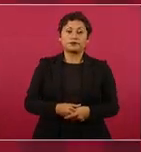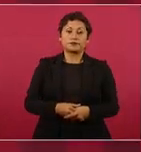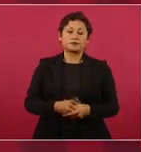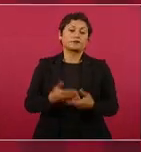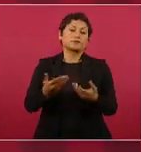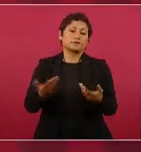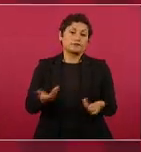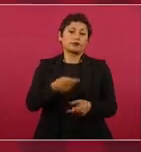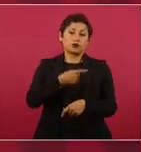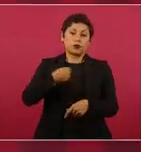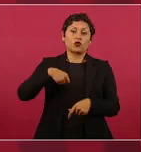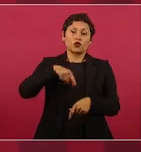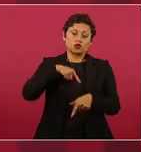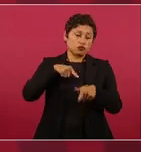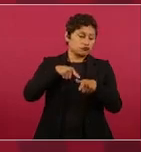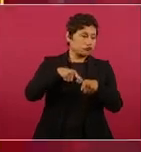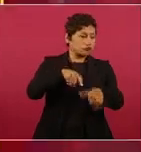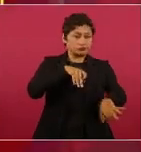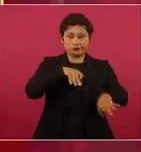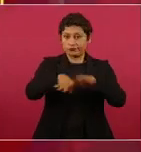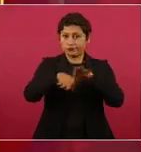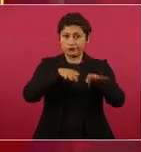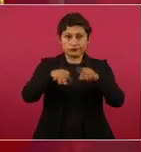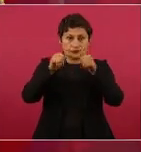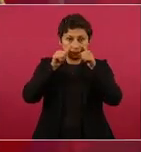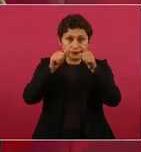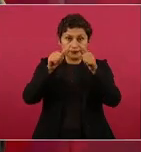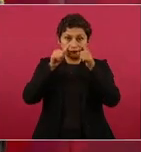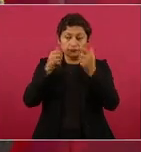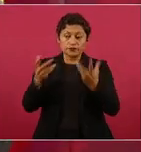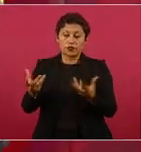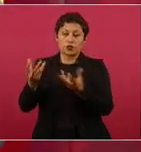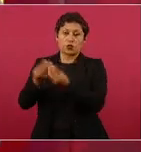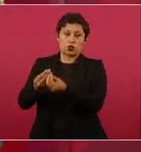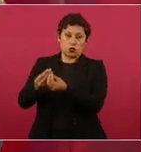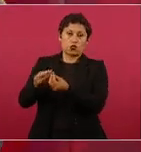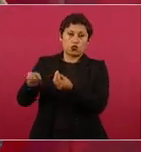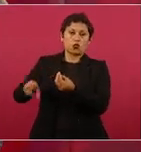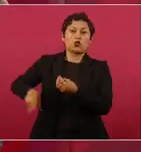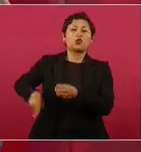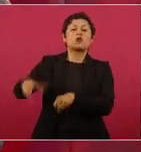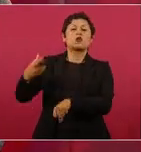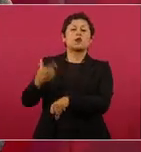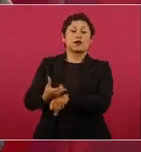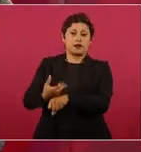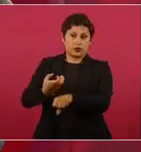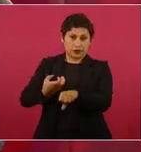estamos trabajando con el gobierno del estado y con los gobiernos municipales.